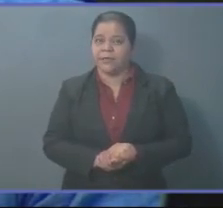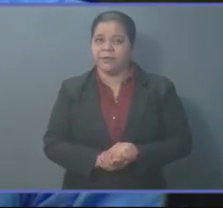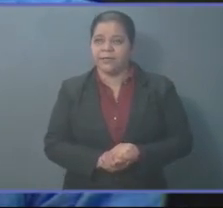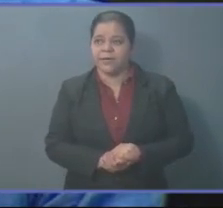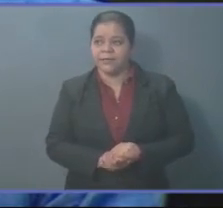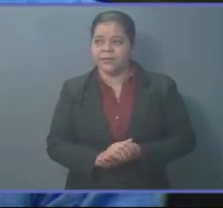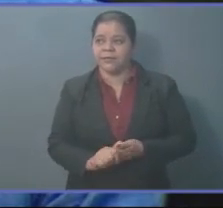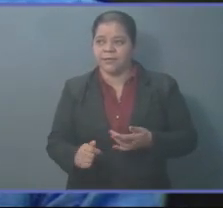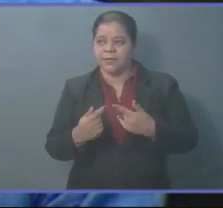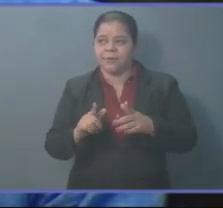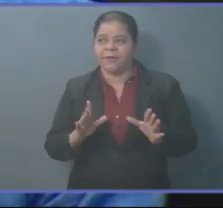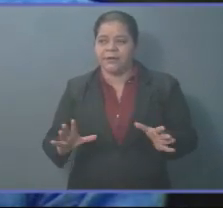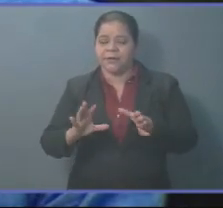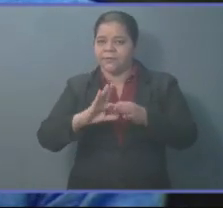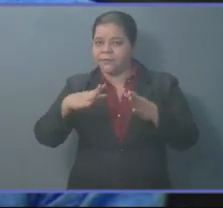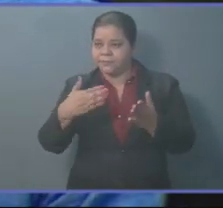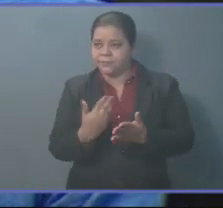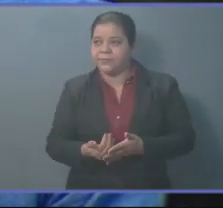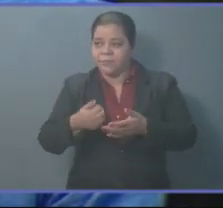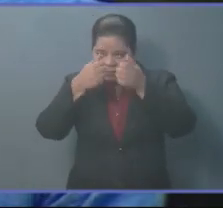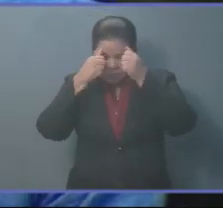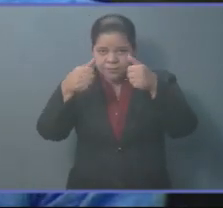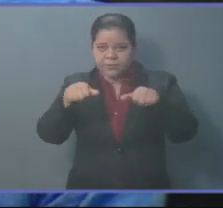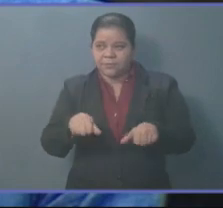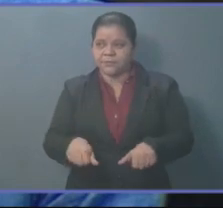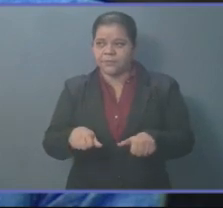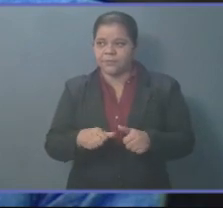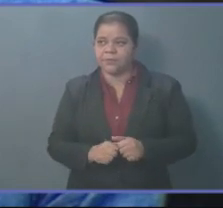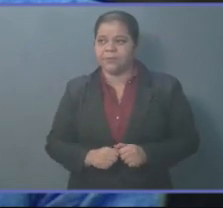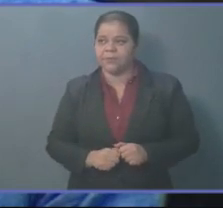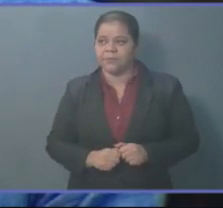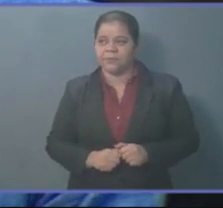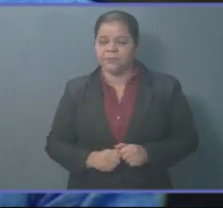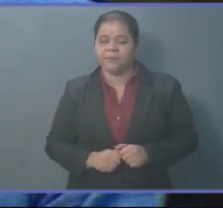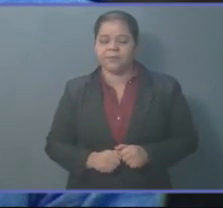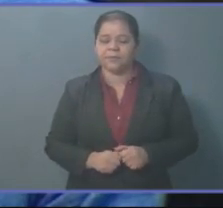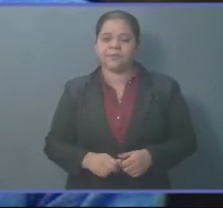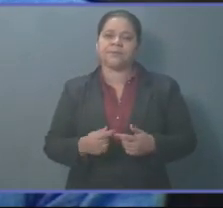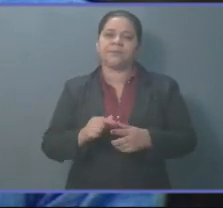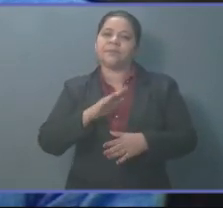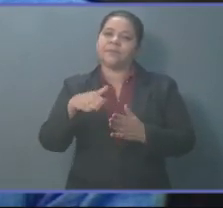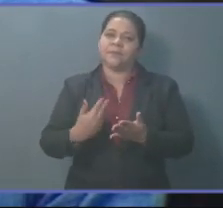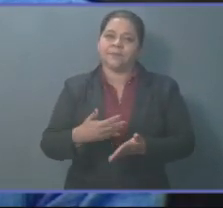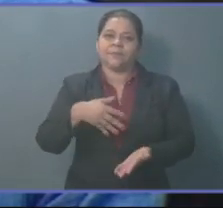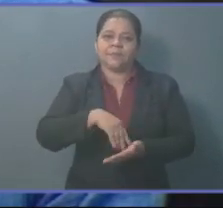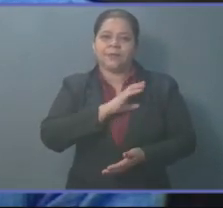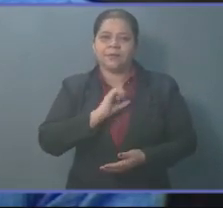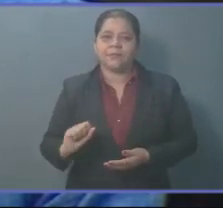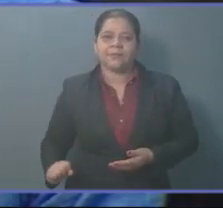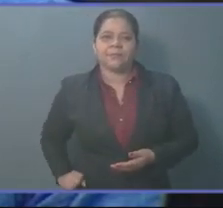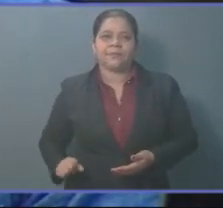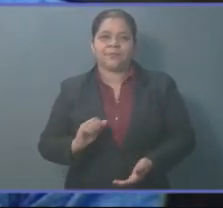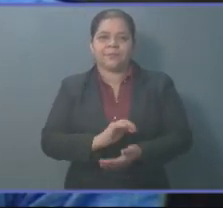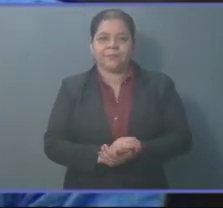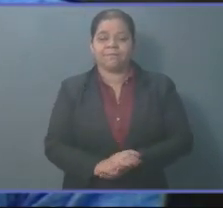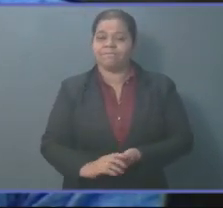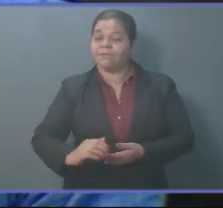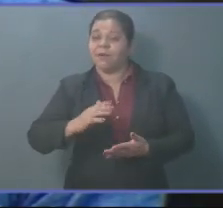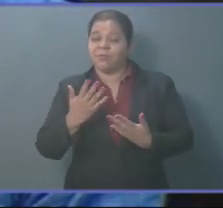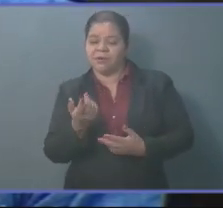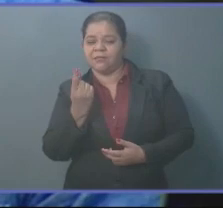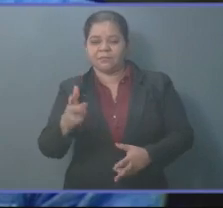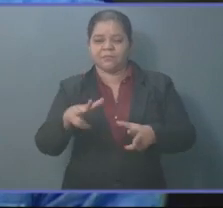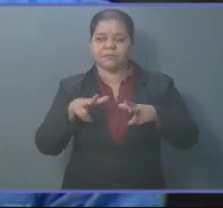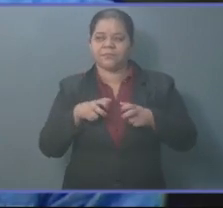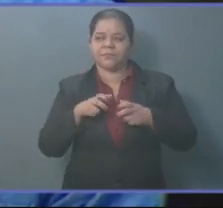Aquí siempre se aplaude cuando hay un acuerdo que, lejos de beneficiar a los salvadoreños, es producto de un capricho,